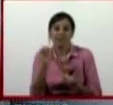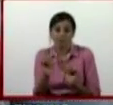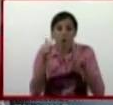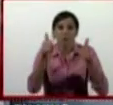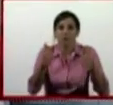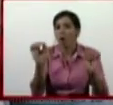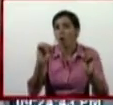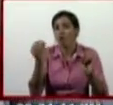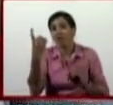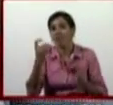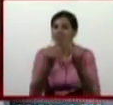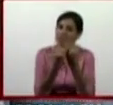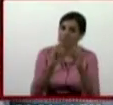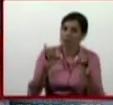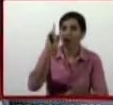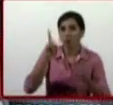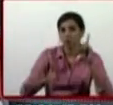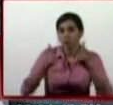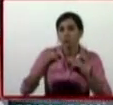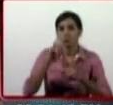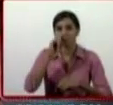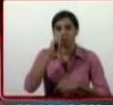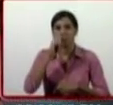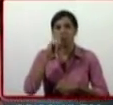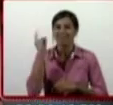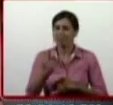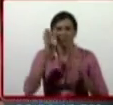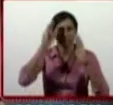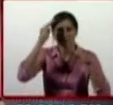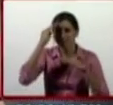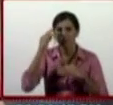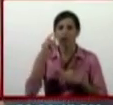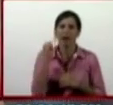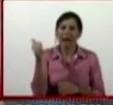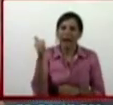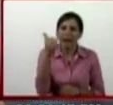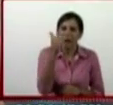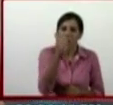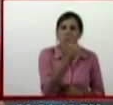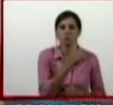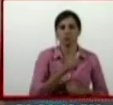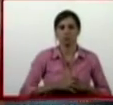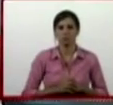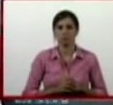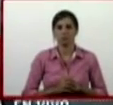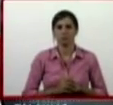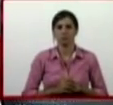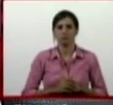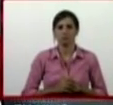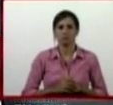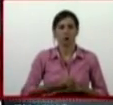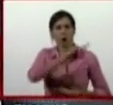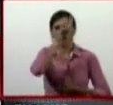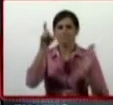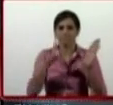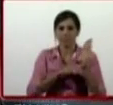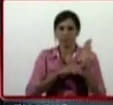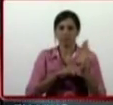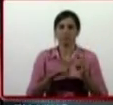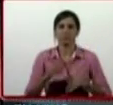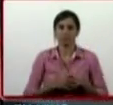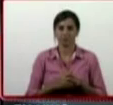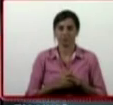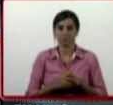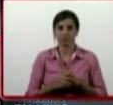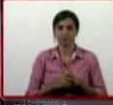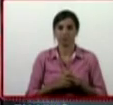por terminar, que debemos atenderlas una por una, integralmente, como atendemos nosotros los problemas. Si